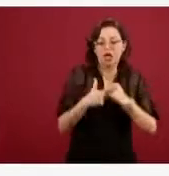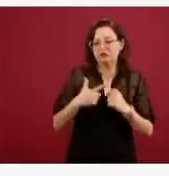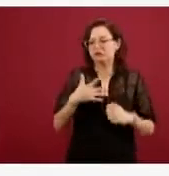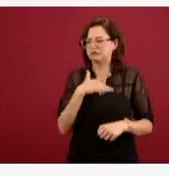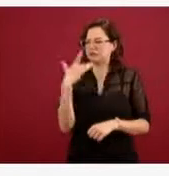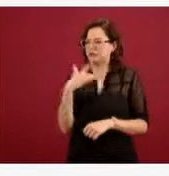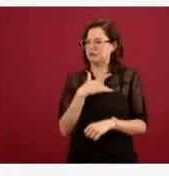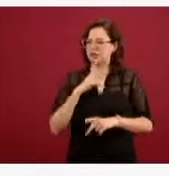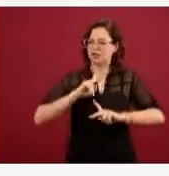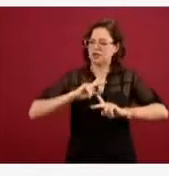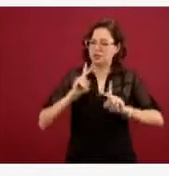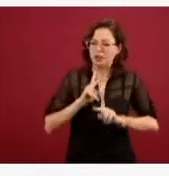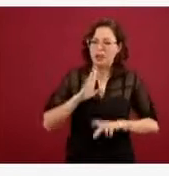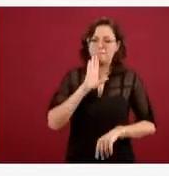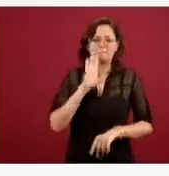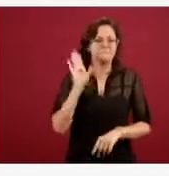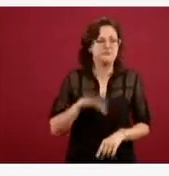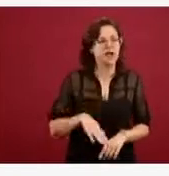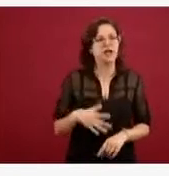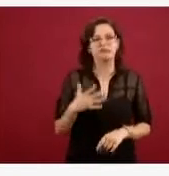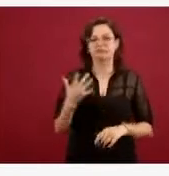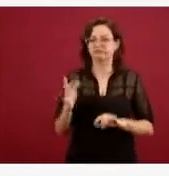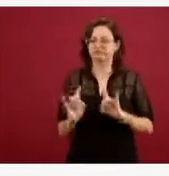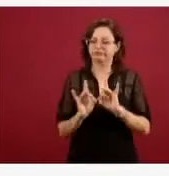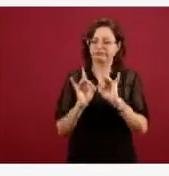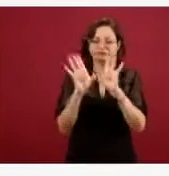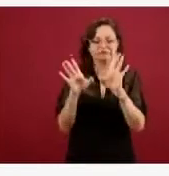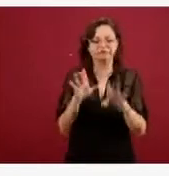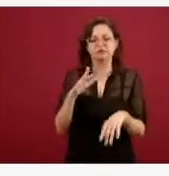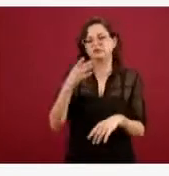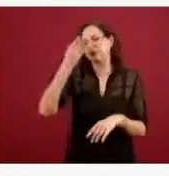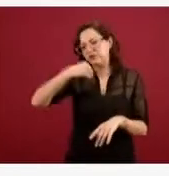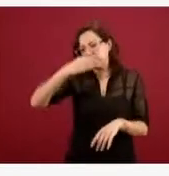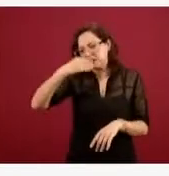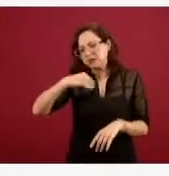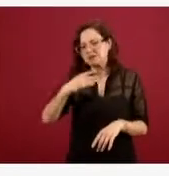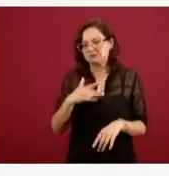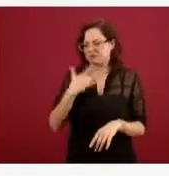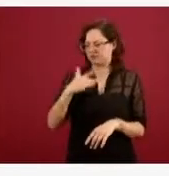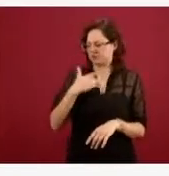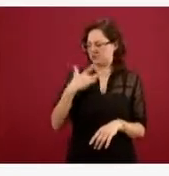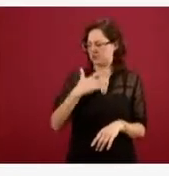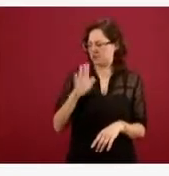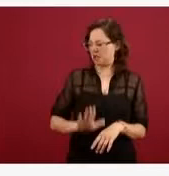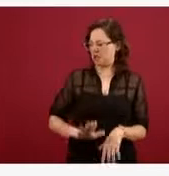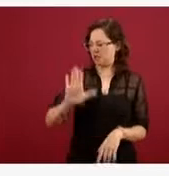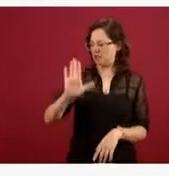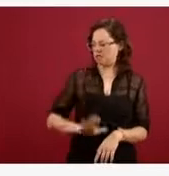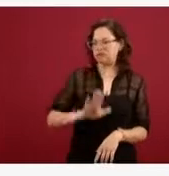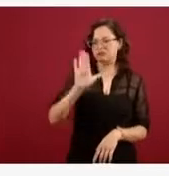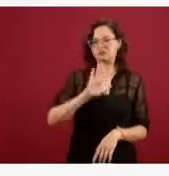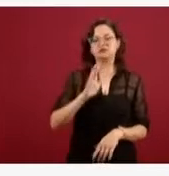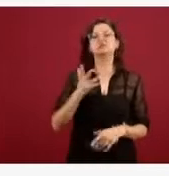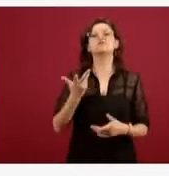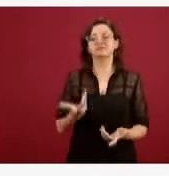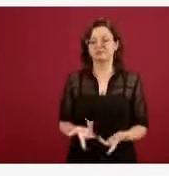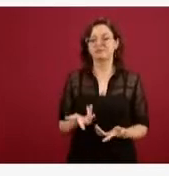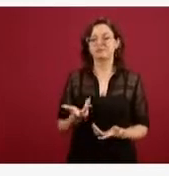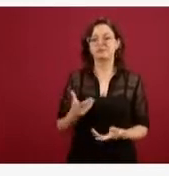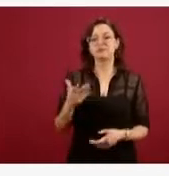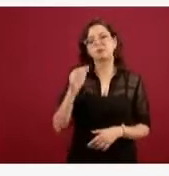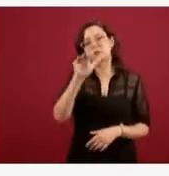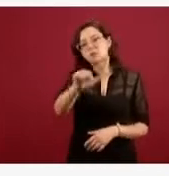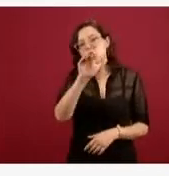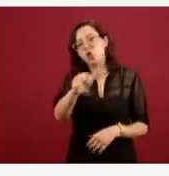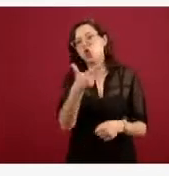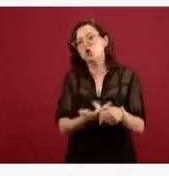síntoma compatible o que normalmente sucede cuando tenemos un catarro, una gripa fuerte, una infección respiratoria aguda, demandan